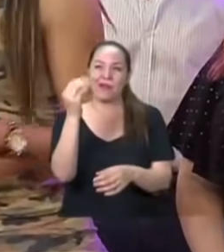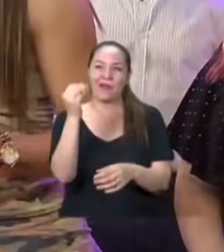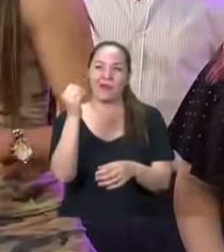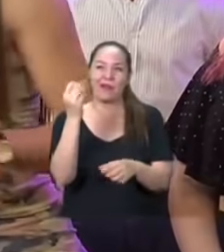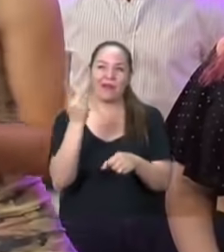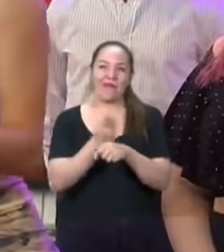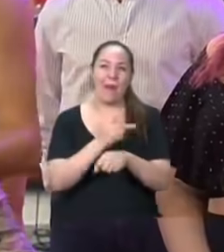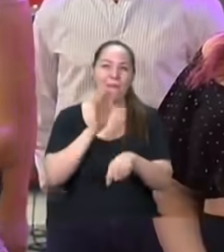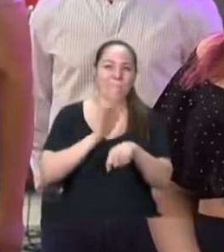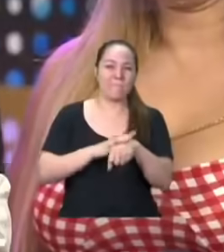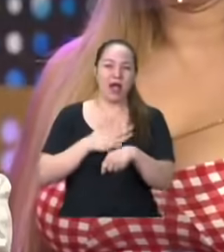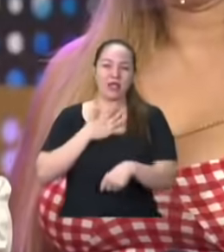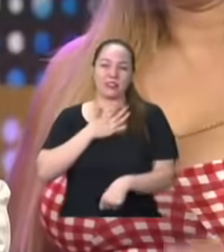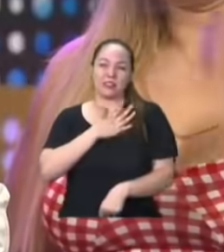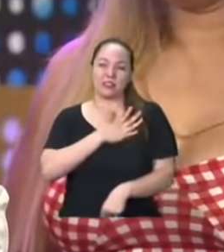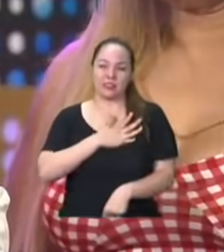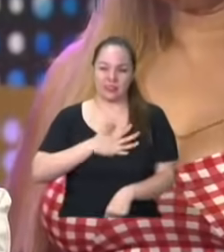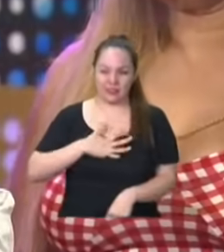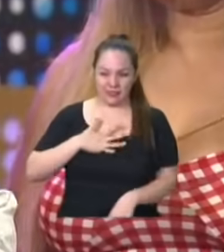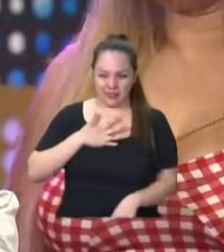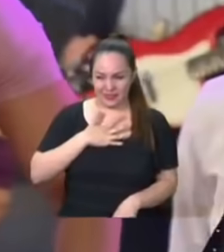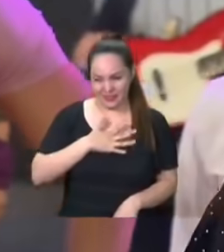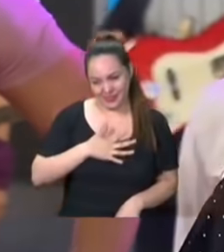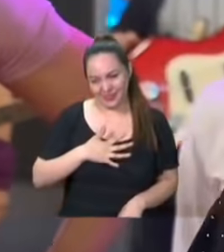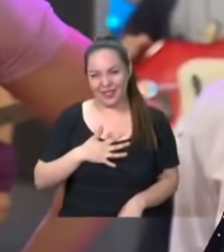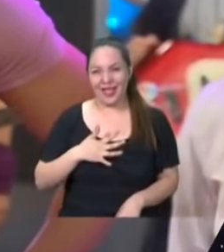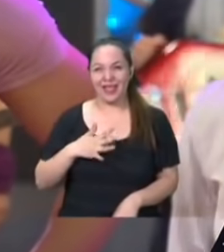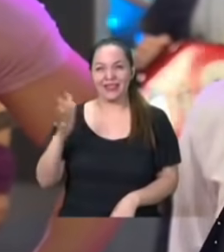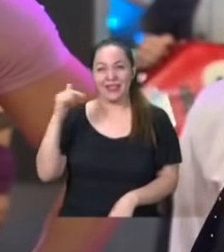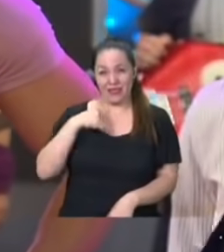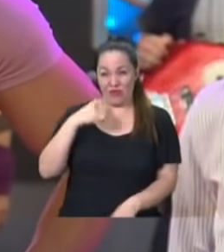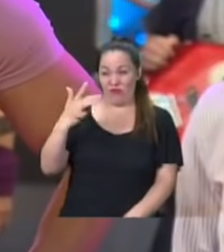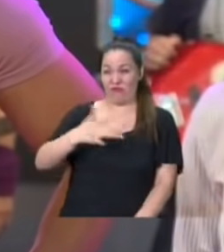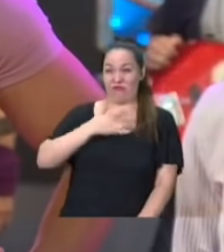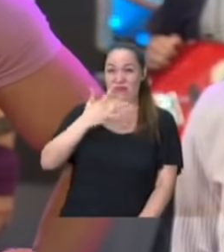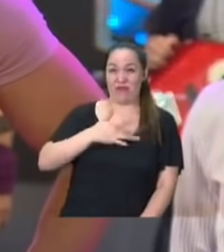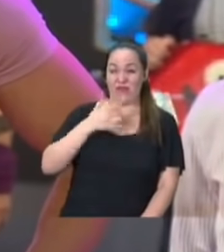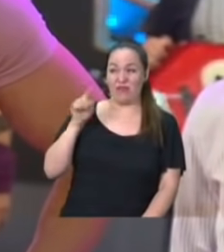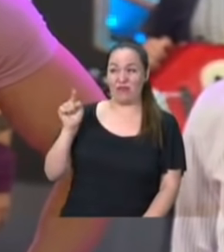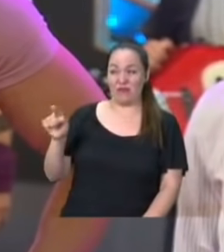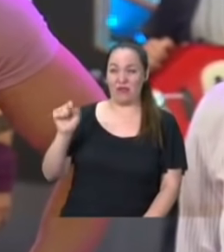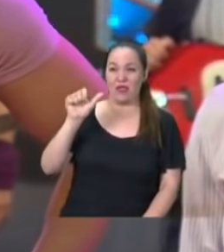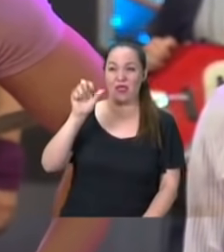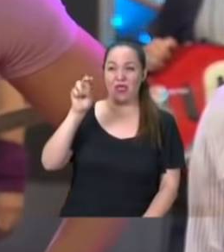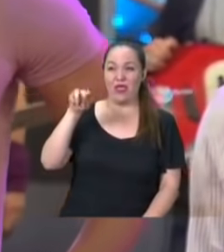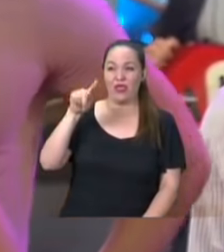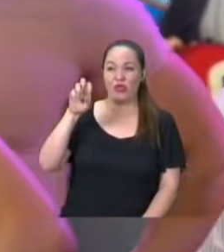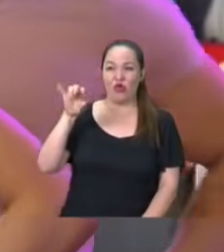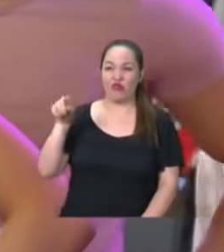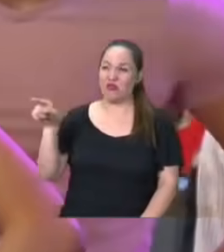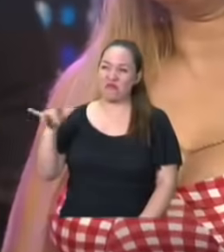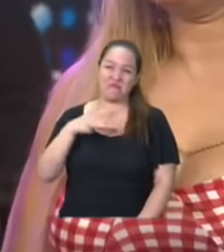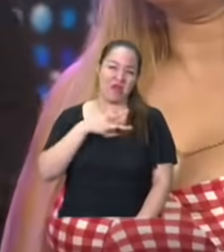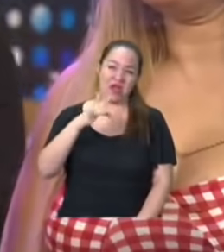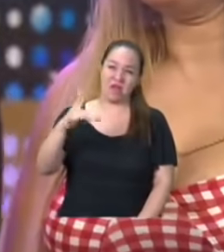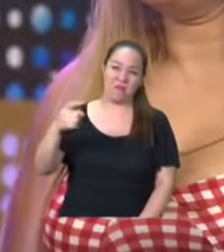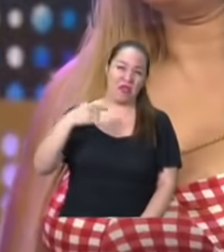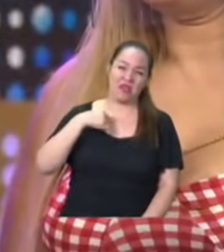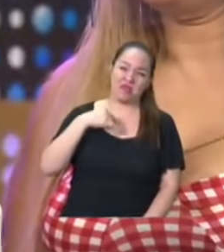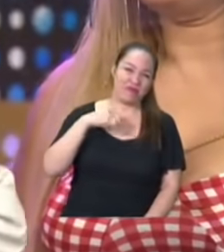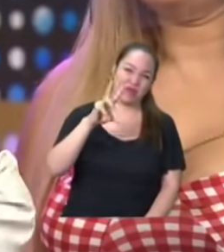Más pasión. Es que, ¿sabe qué? Yo siento que Antonio nada más me utilizó. Yo siento que en realidad no estaba enamorada de él. No